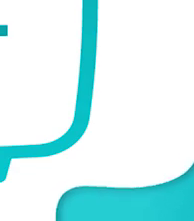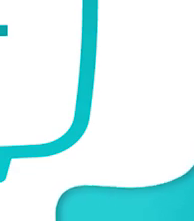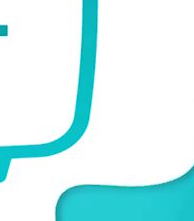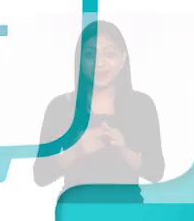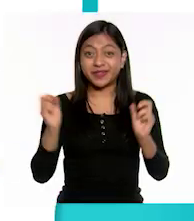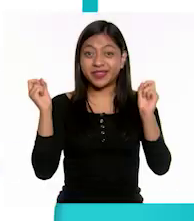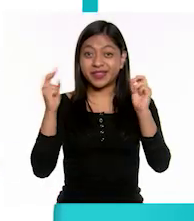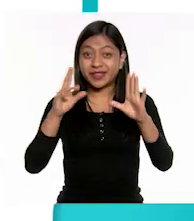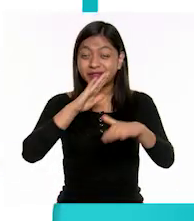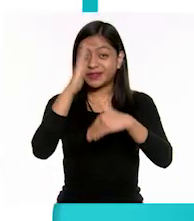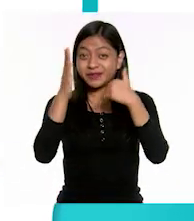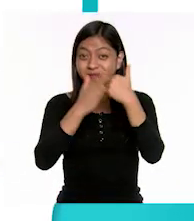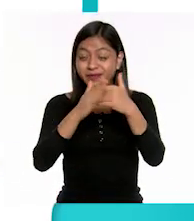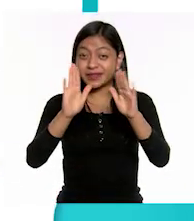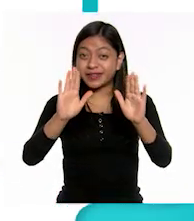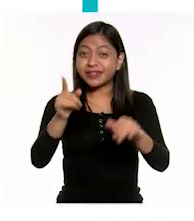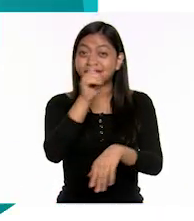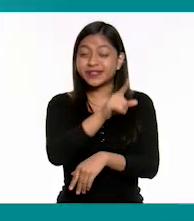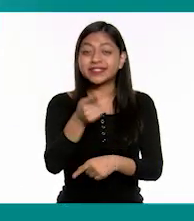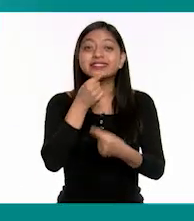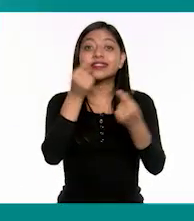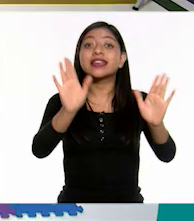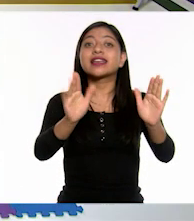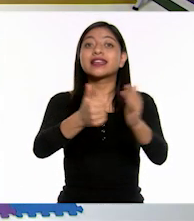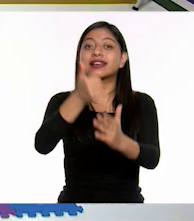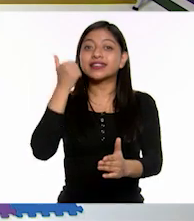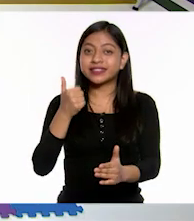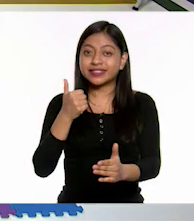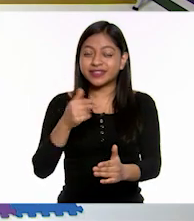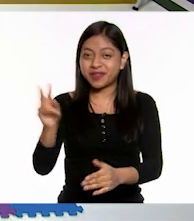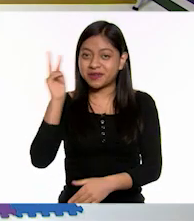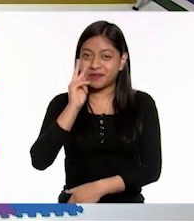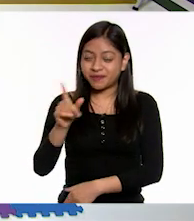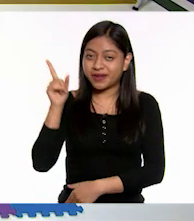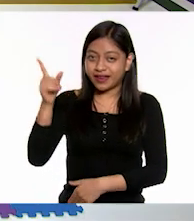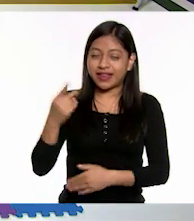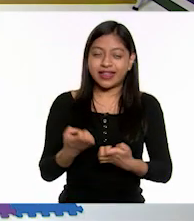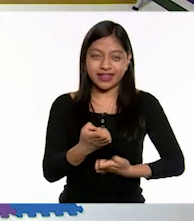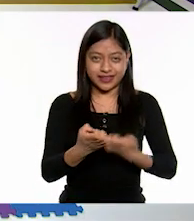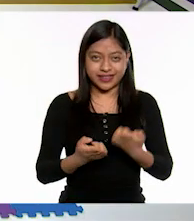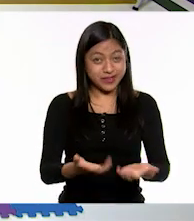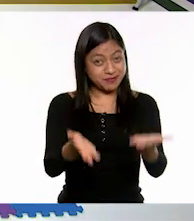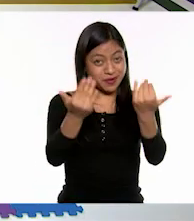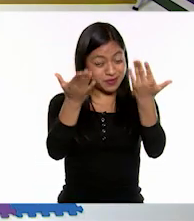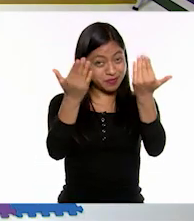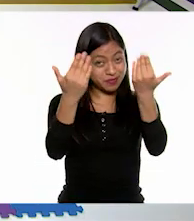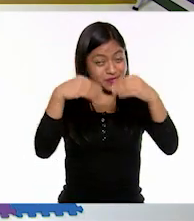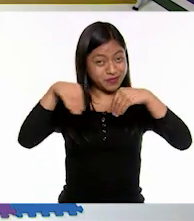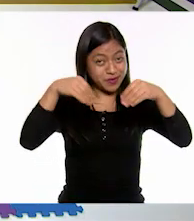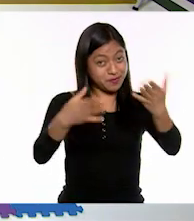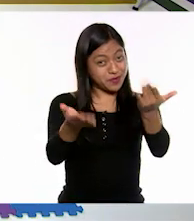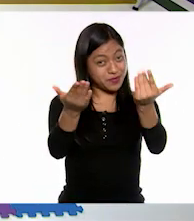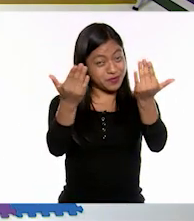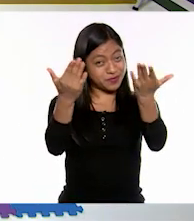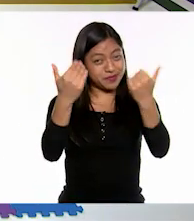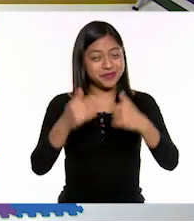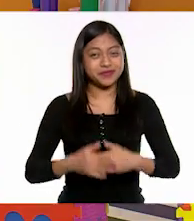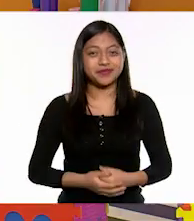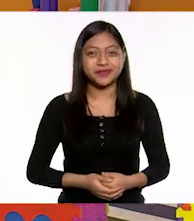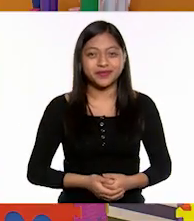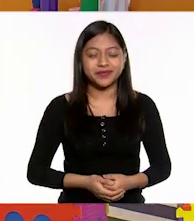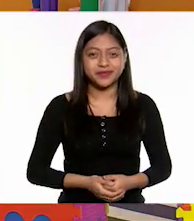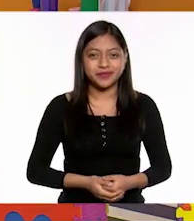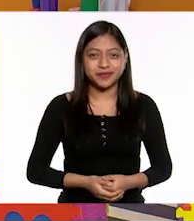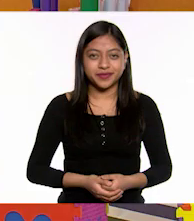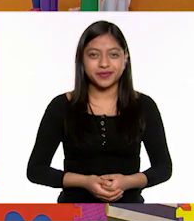nos vamos hasta la próxima a niñas y niños pero antes vamos a ver la siguiente pausa activa vamos a movernos activen se vamos a mover de